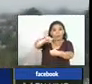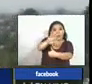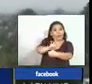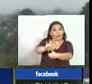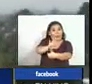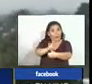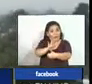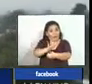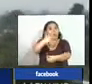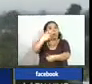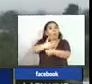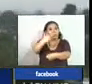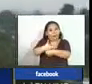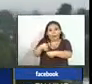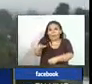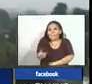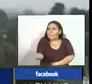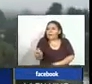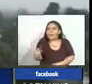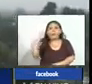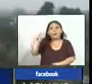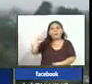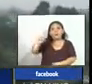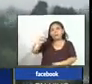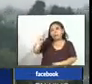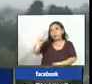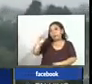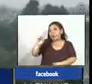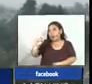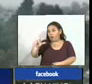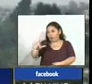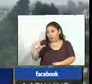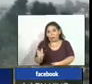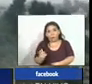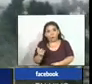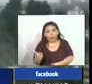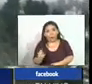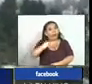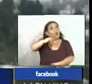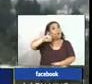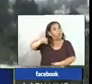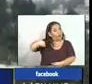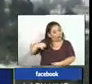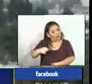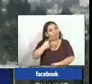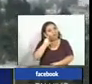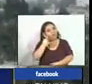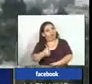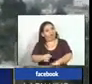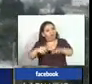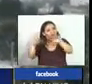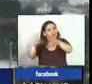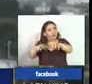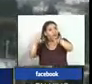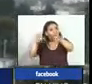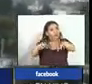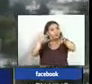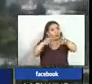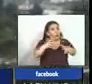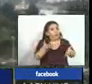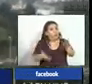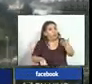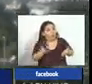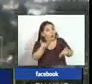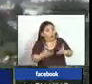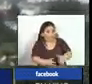de Puerto Barrios y Sabal. Sin embargo, los efectos se presentarán a partir del jueves 3 de septiembre, en donde se espera que incremente